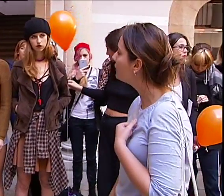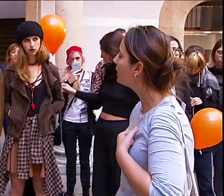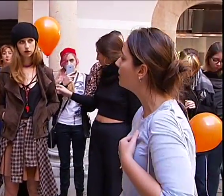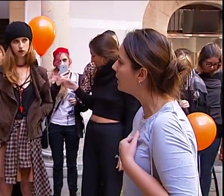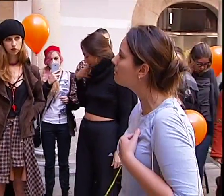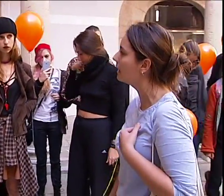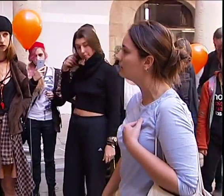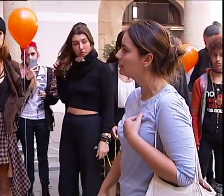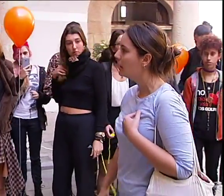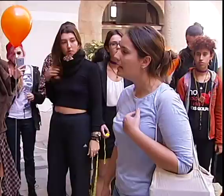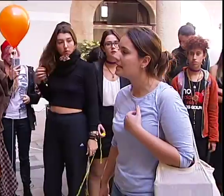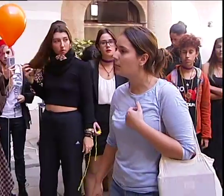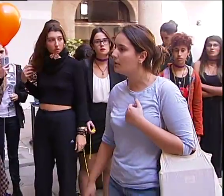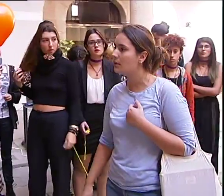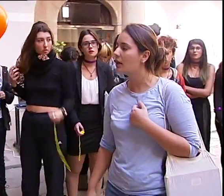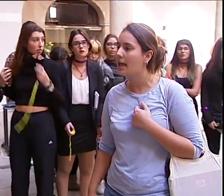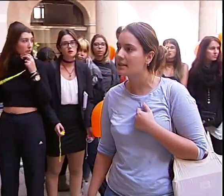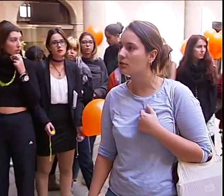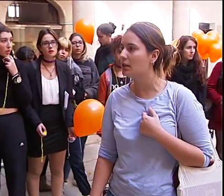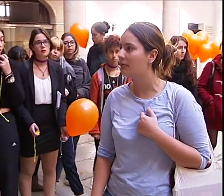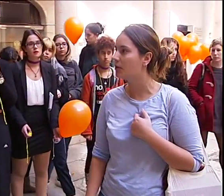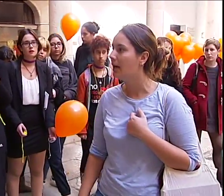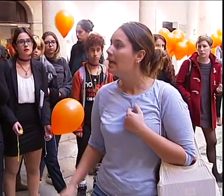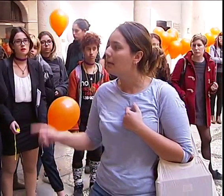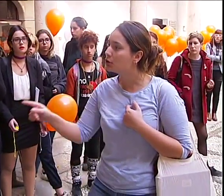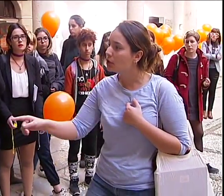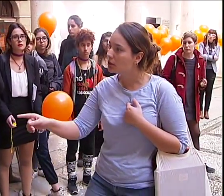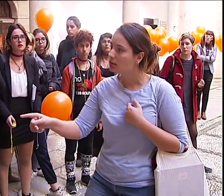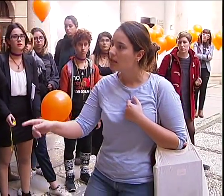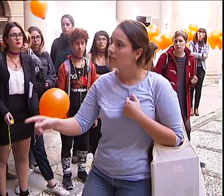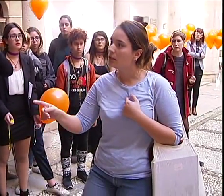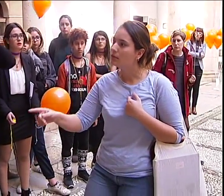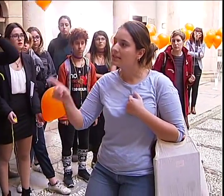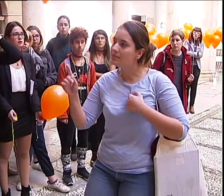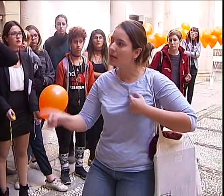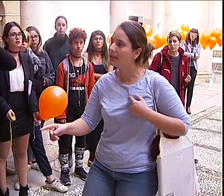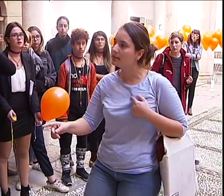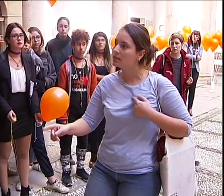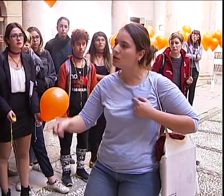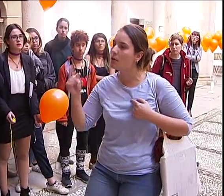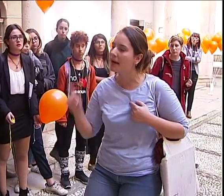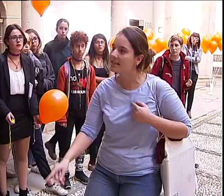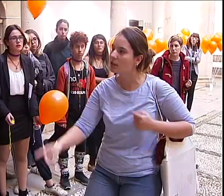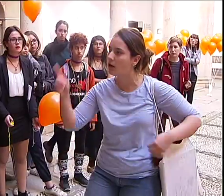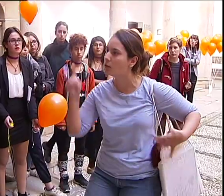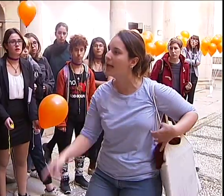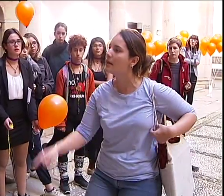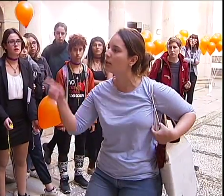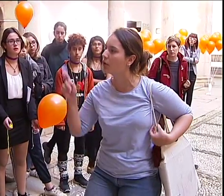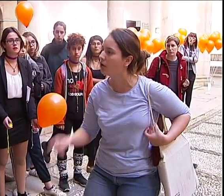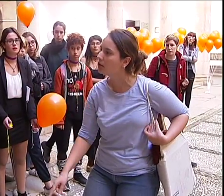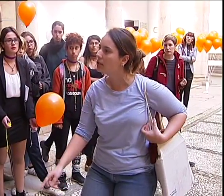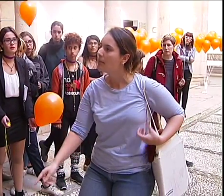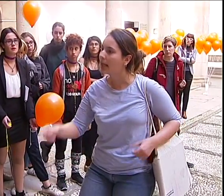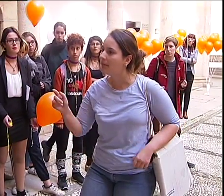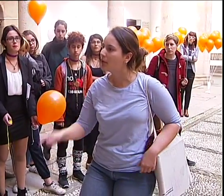informado padecen o han padecido en primera persona. Desde la universidad han asegurado a este medio de comunicación que entienden y comparten el mensaje,